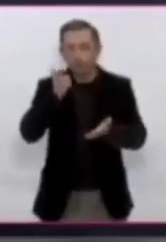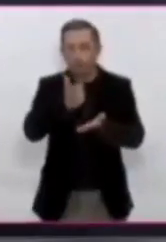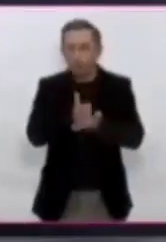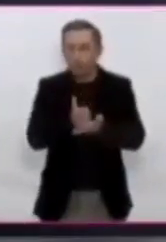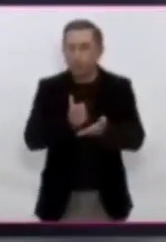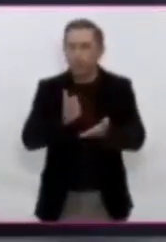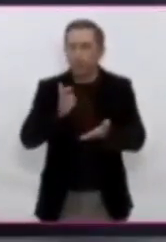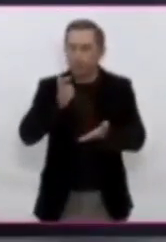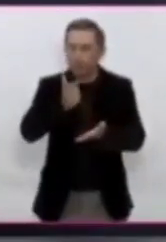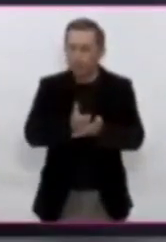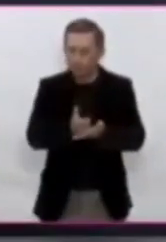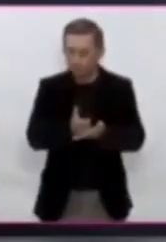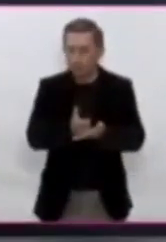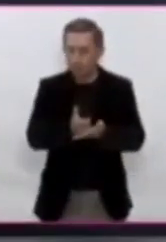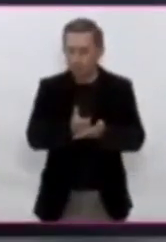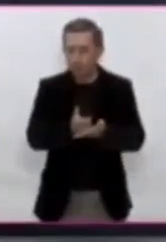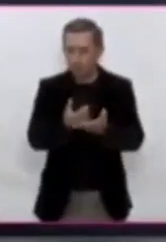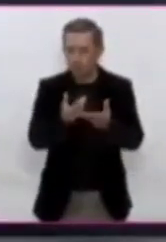con